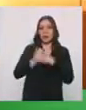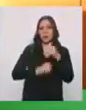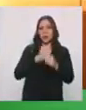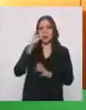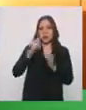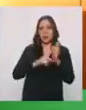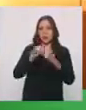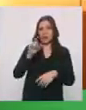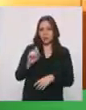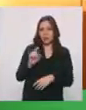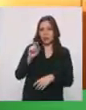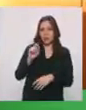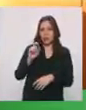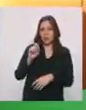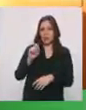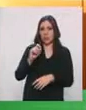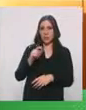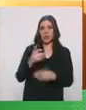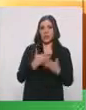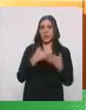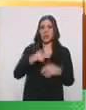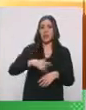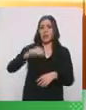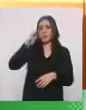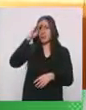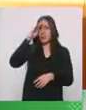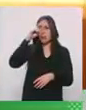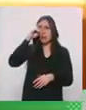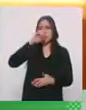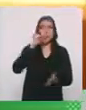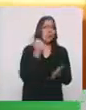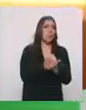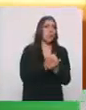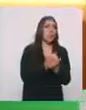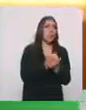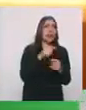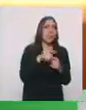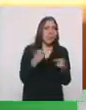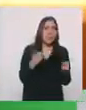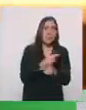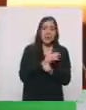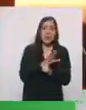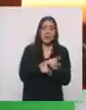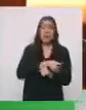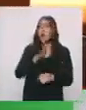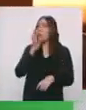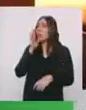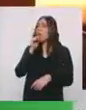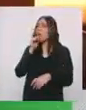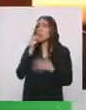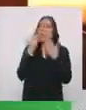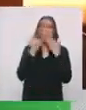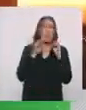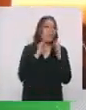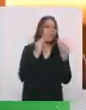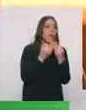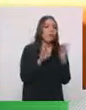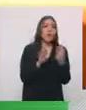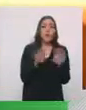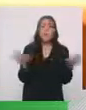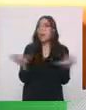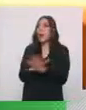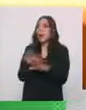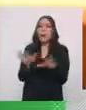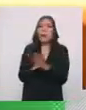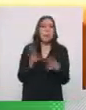nos marcaría de forma que no pudiéramos cambiarla, transformarla o trascenderla. Y entonces la resiliencia actualmente no